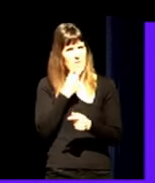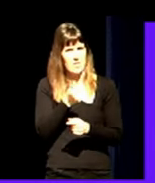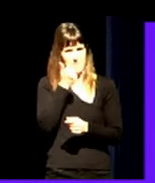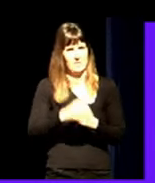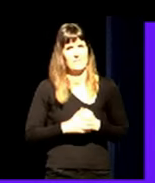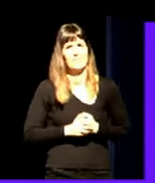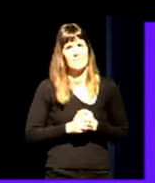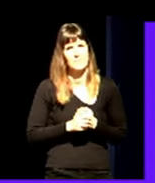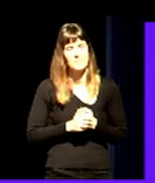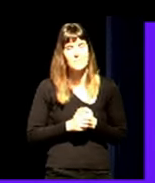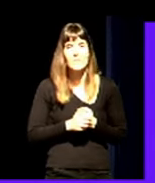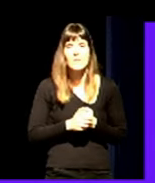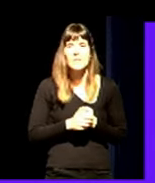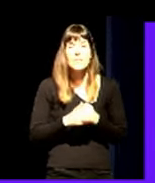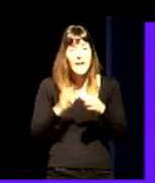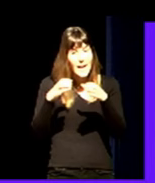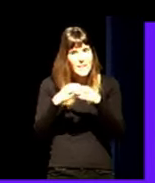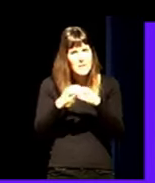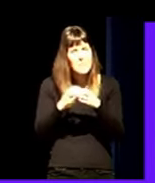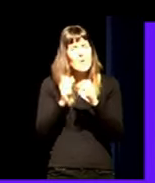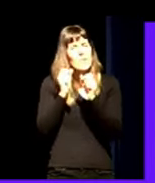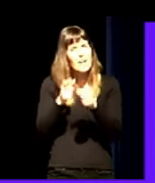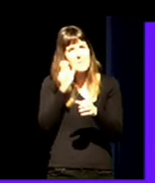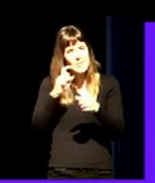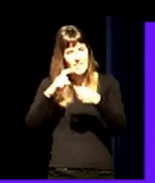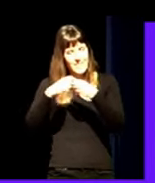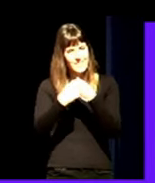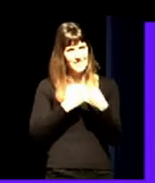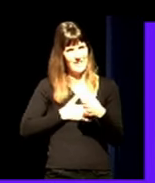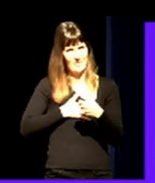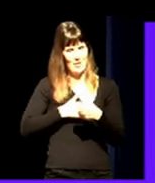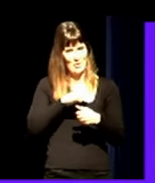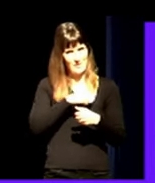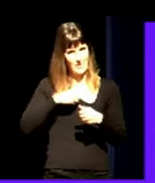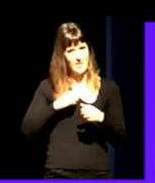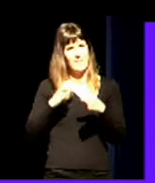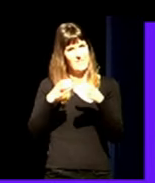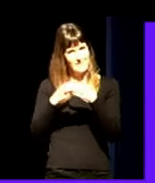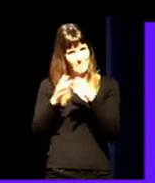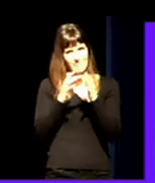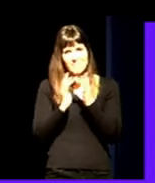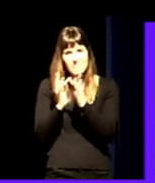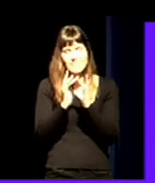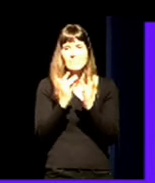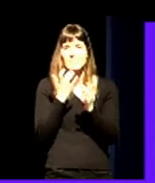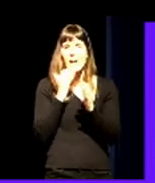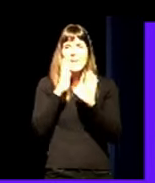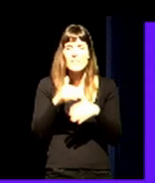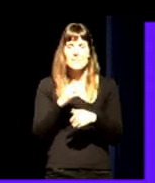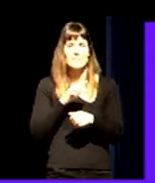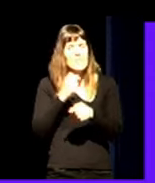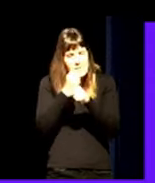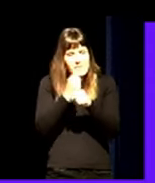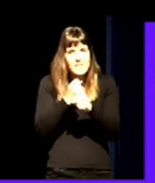mismo. Porque produce más satisfacción individual y colectiva cuando se trabaja. Siempre hay alguien al lado que te